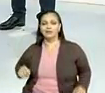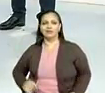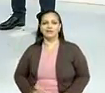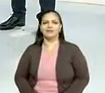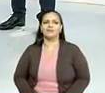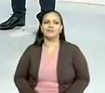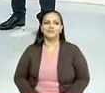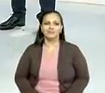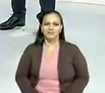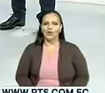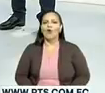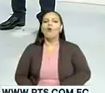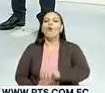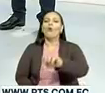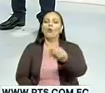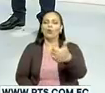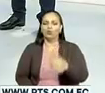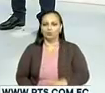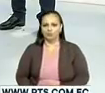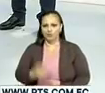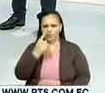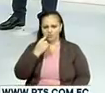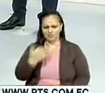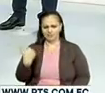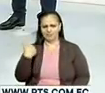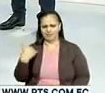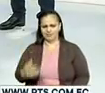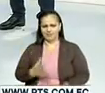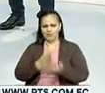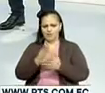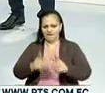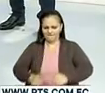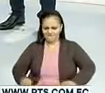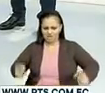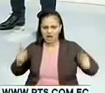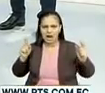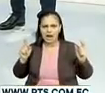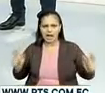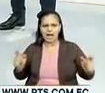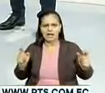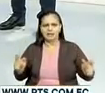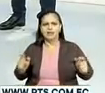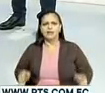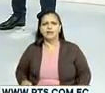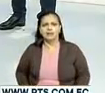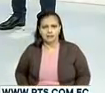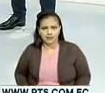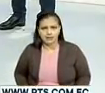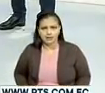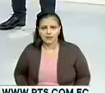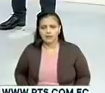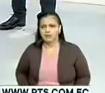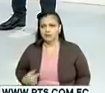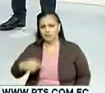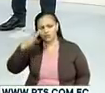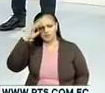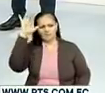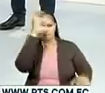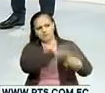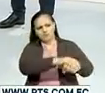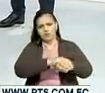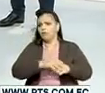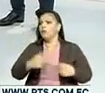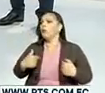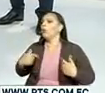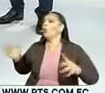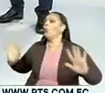que entonces que estaba la policía, yo soy chef, y yo para hacerte una jama. Por eso tenía el cuchillo. Por eso tenía el cuchillo. Yo soy cocinero, soy chef.